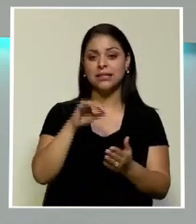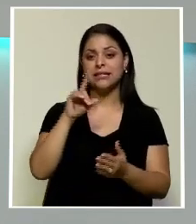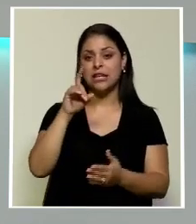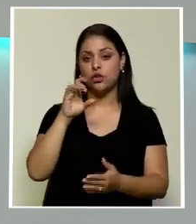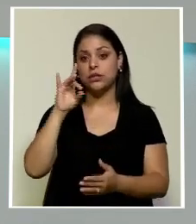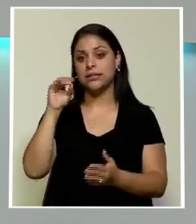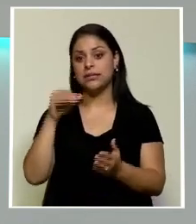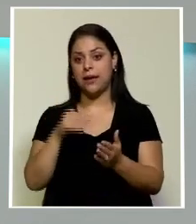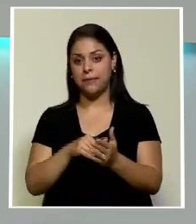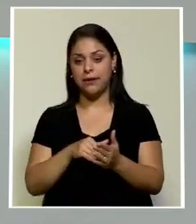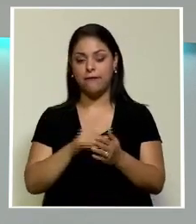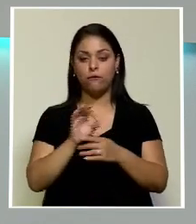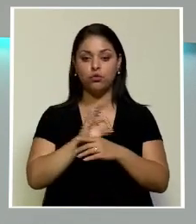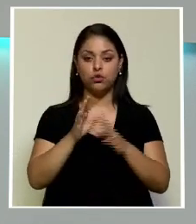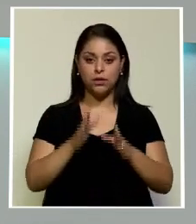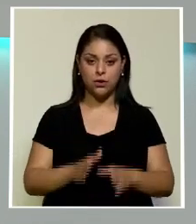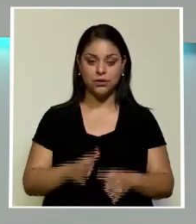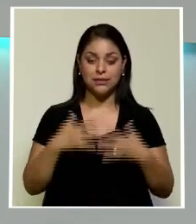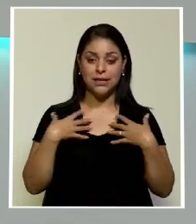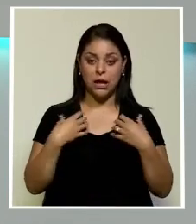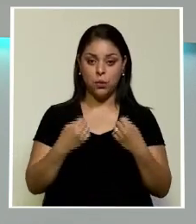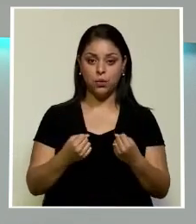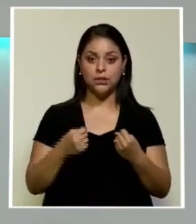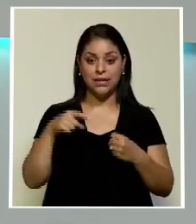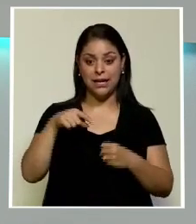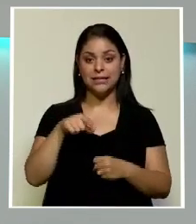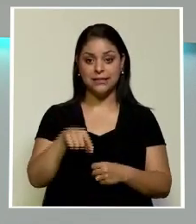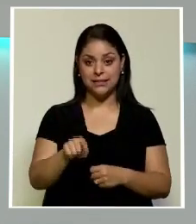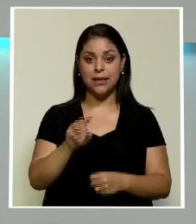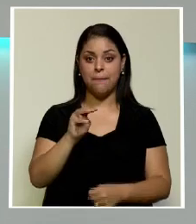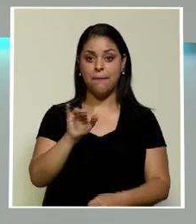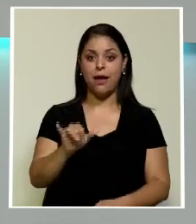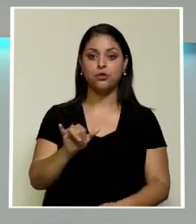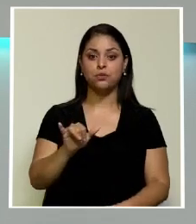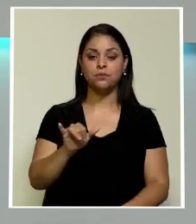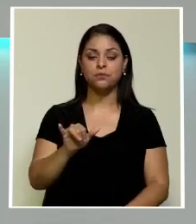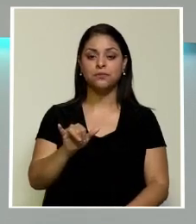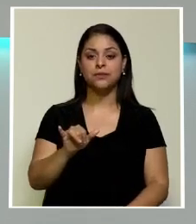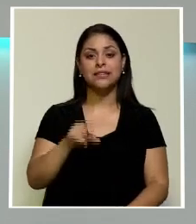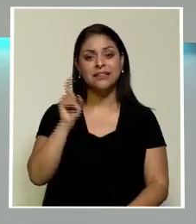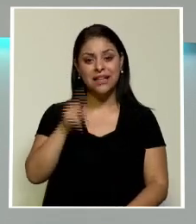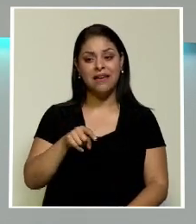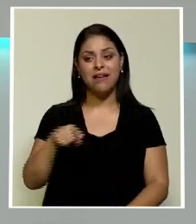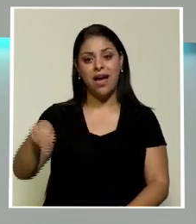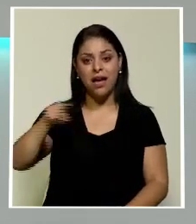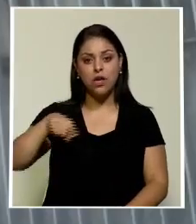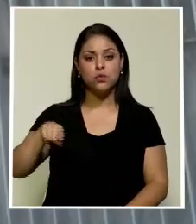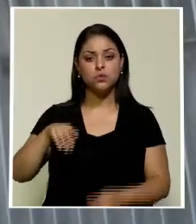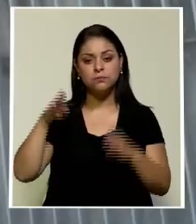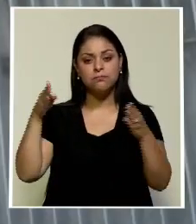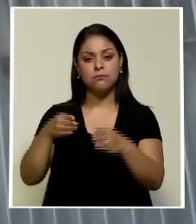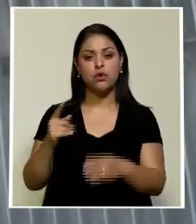mayo de este año e insistió en que se les debe dar prioridad en la campaña de vacunación.